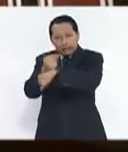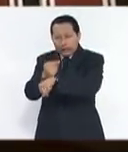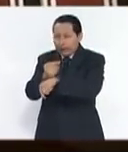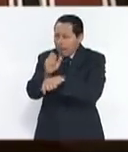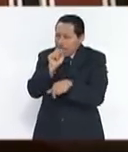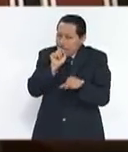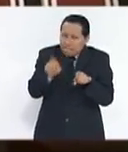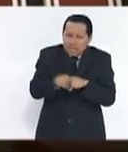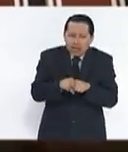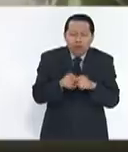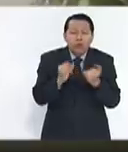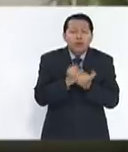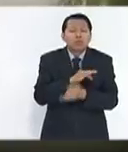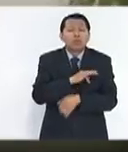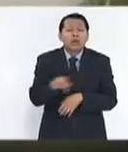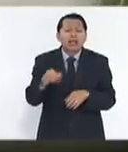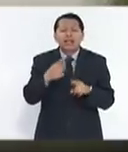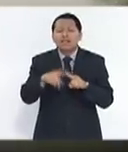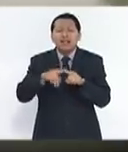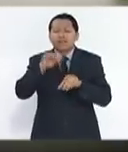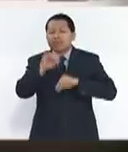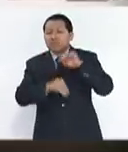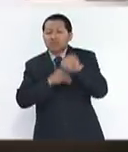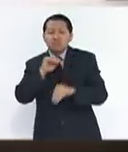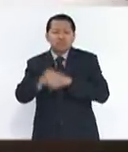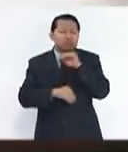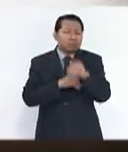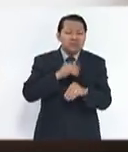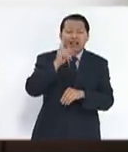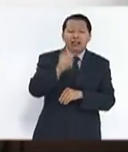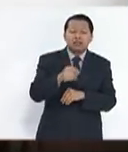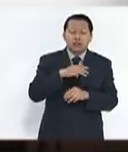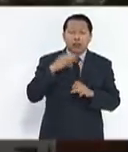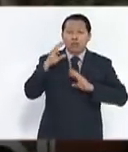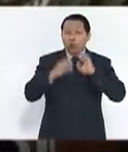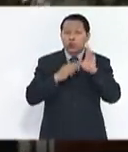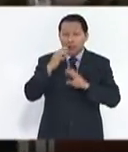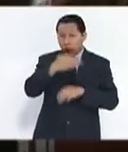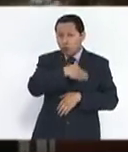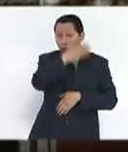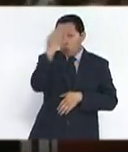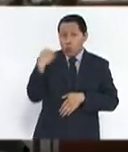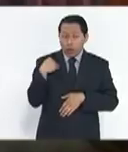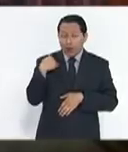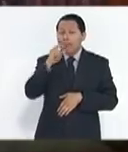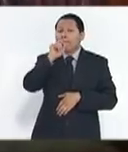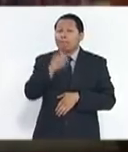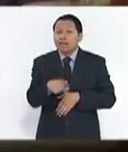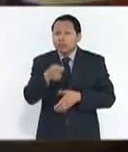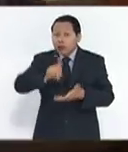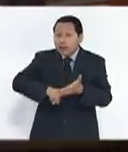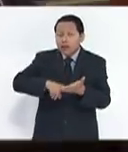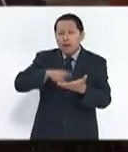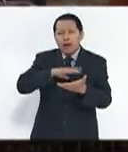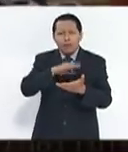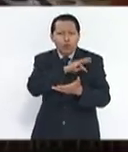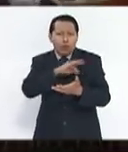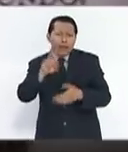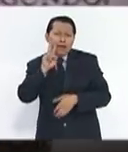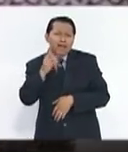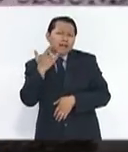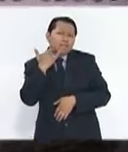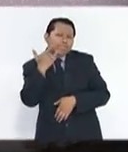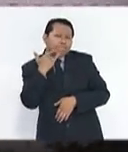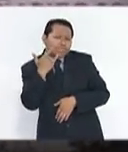un parque temático y diversos atractivos, entre los que destaca el Museo de Sor Juana Inés de la Cruz. Ahí podrás admirar